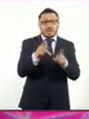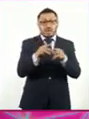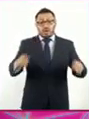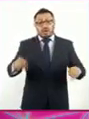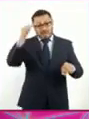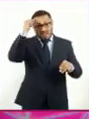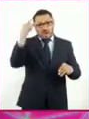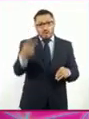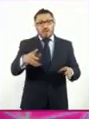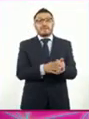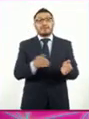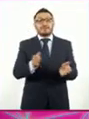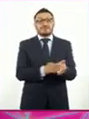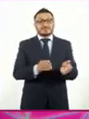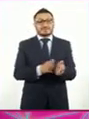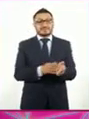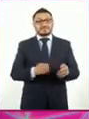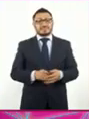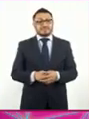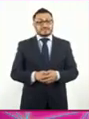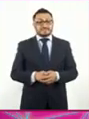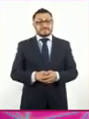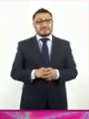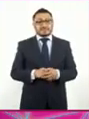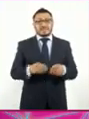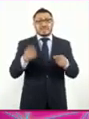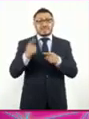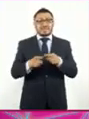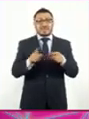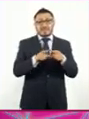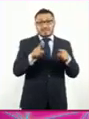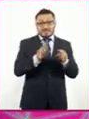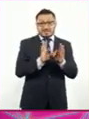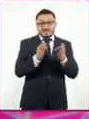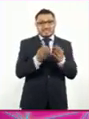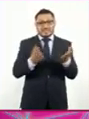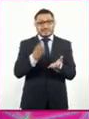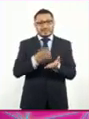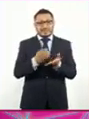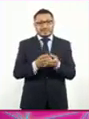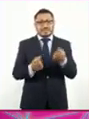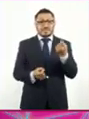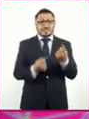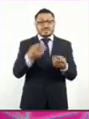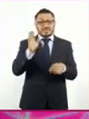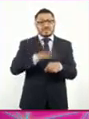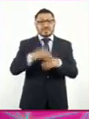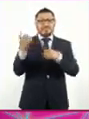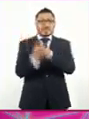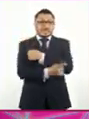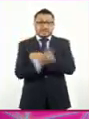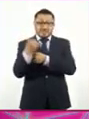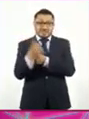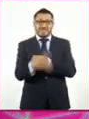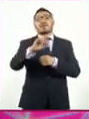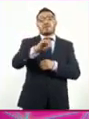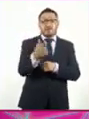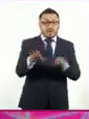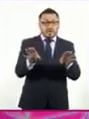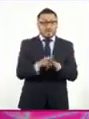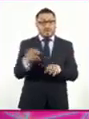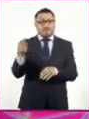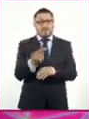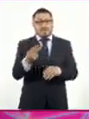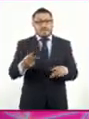cuadrados de papel. Hay varias formas de realizar un cuaderno. Algunas son más automatizadas, otras requieren de